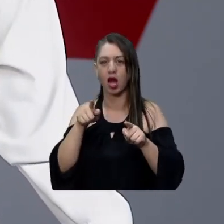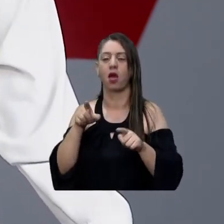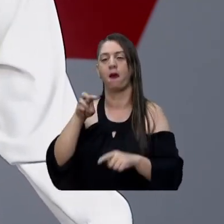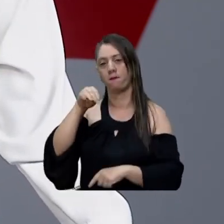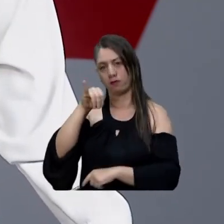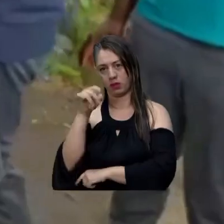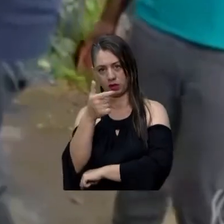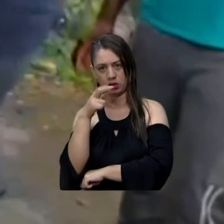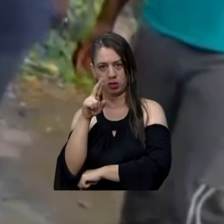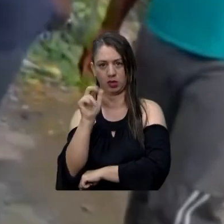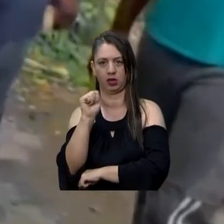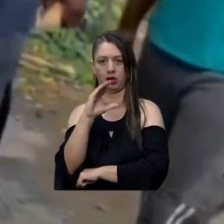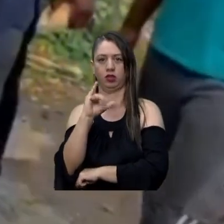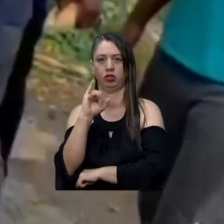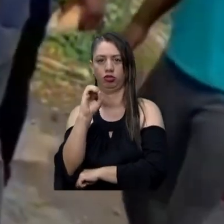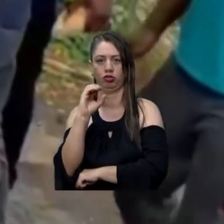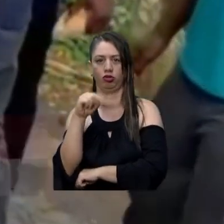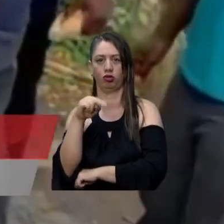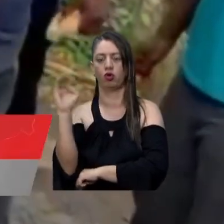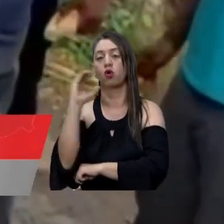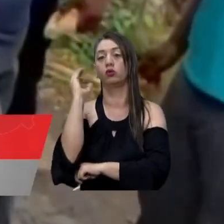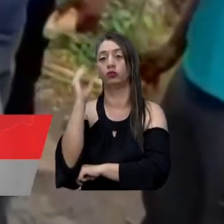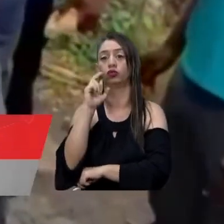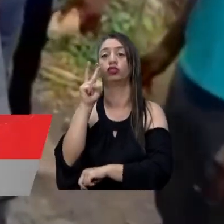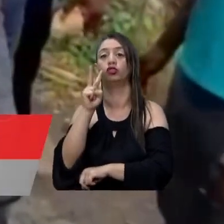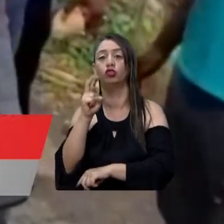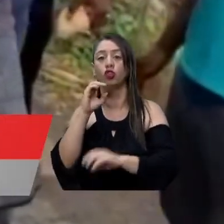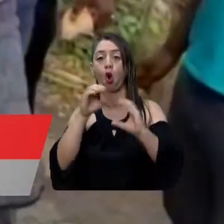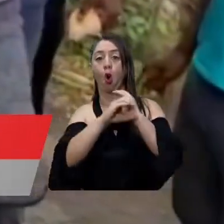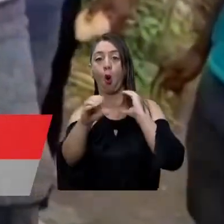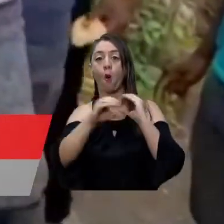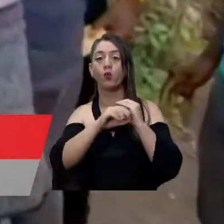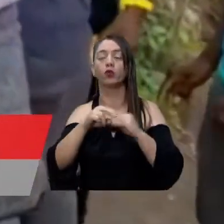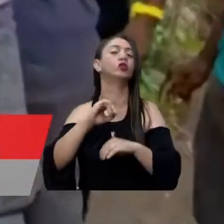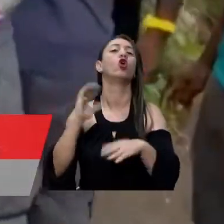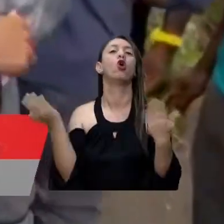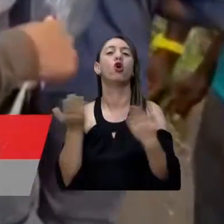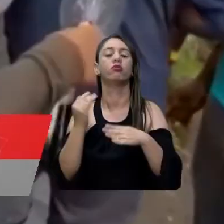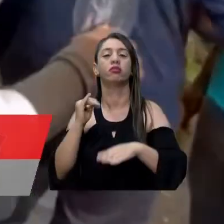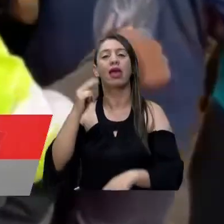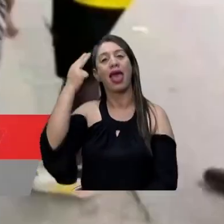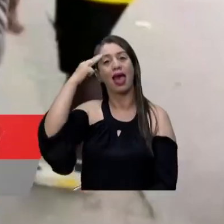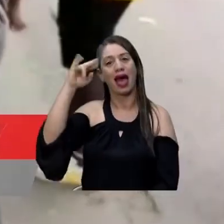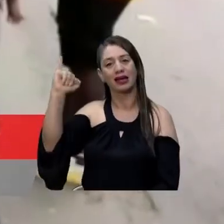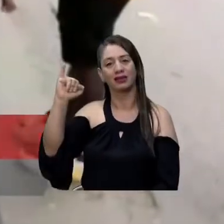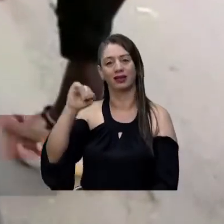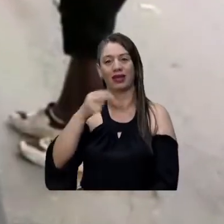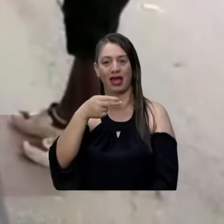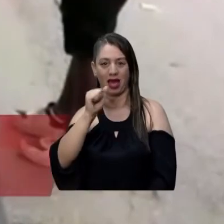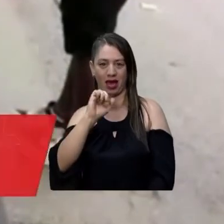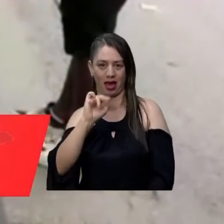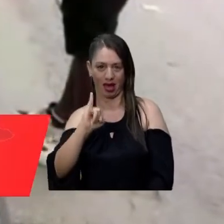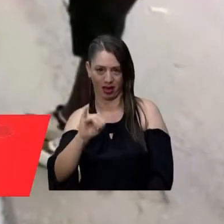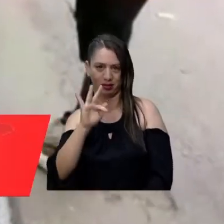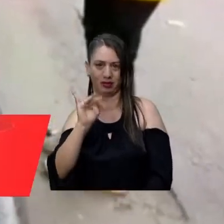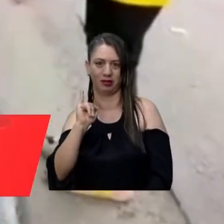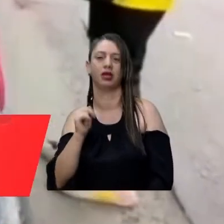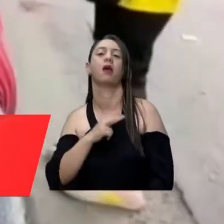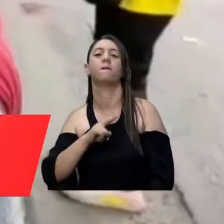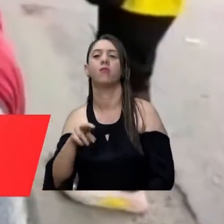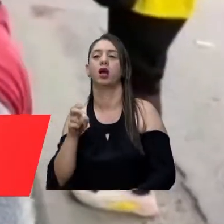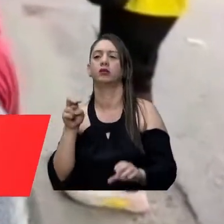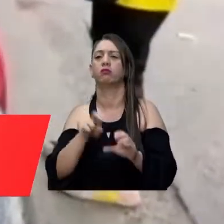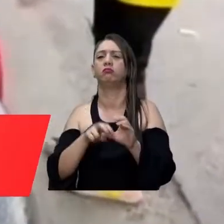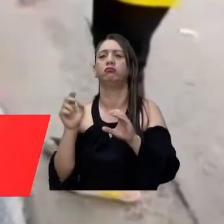Colombia. De 2 buses fueron bajados 97 haitianos mientras se desplazaban por vías del departamento del Valle del Cauca. Al parecer